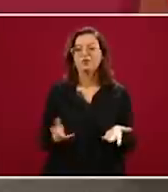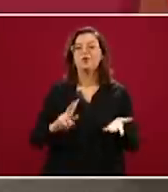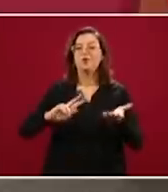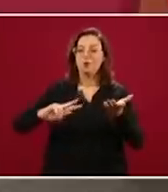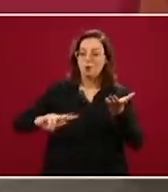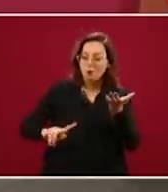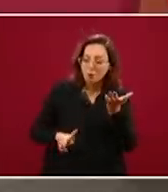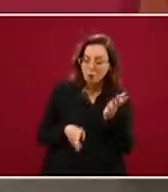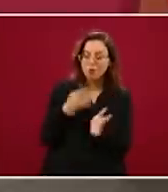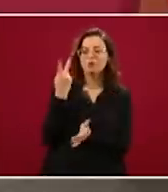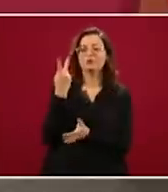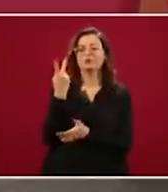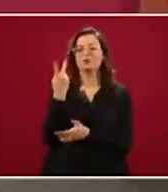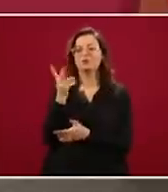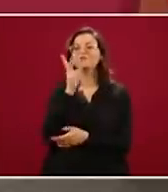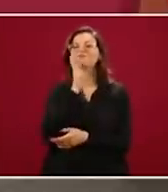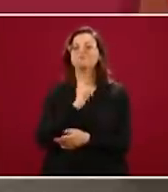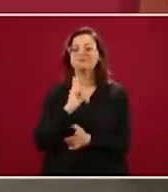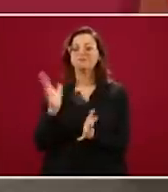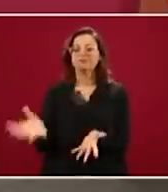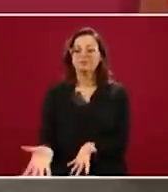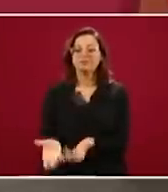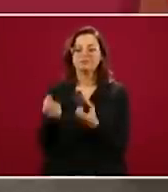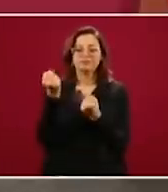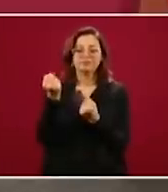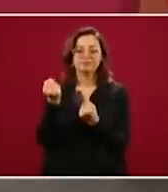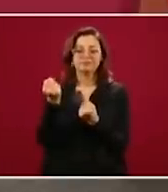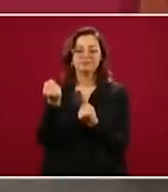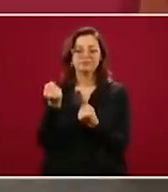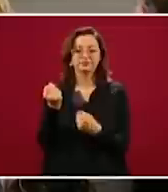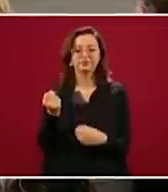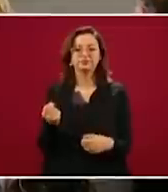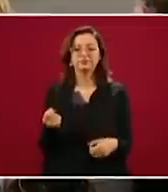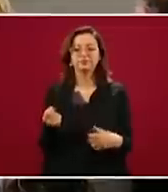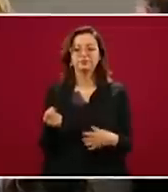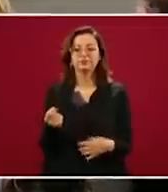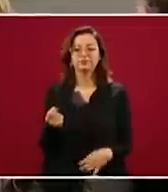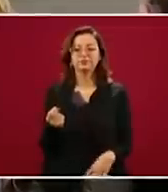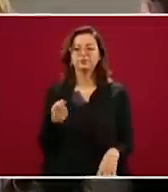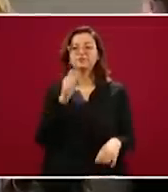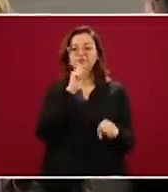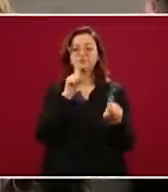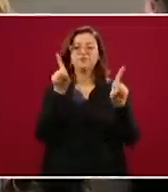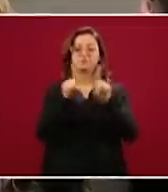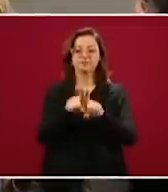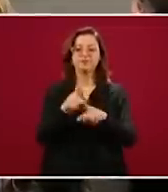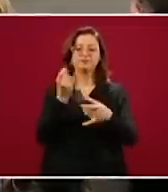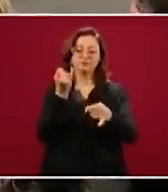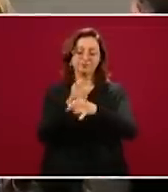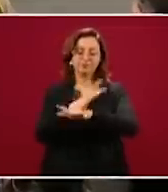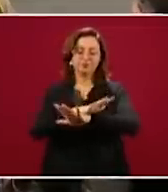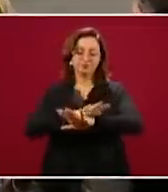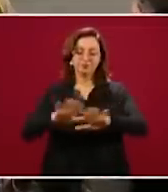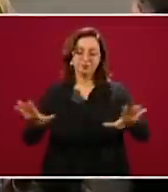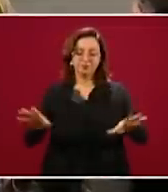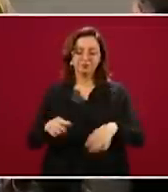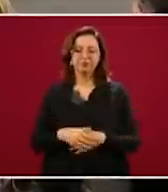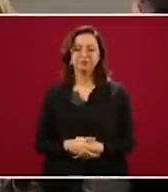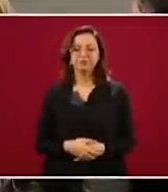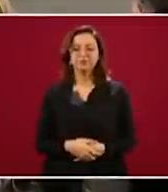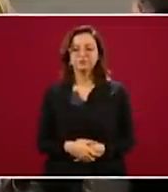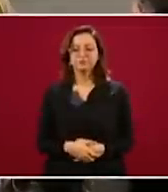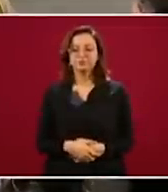rescatando el petróleo. Entonces, también les informo sobre eso y